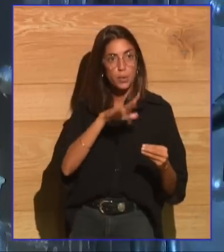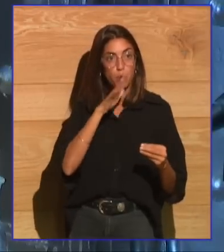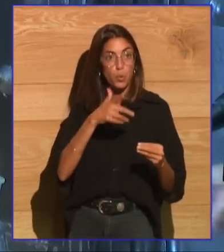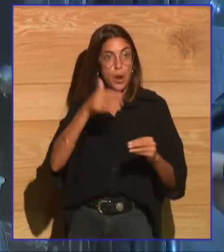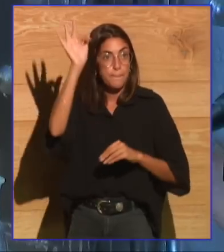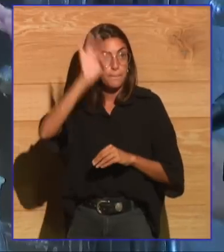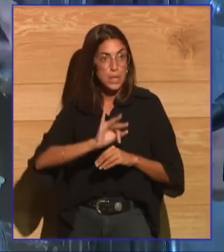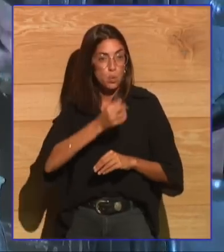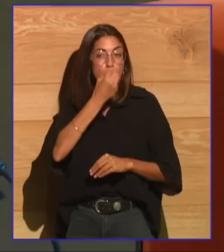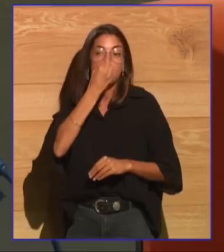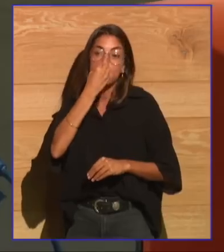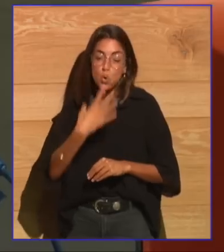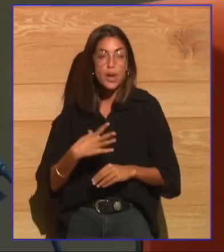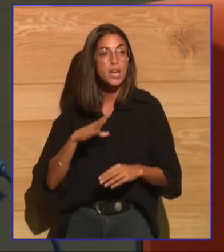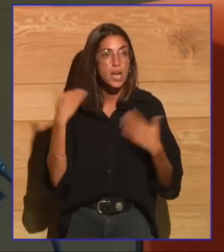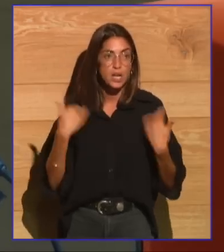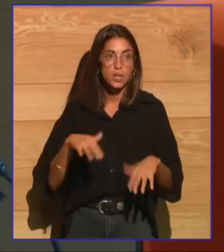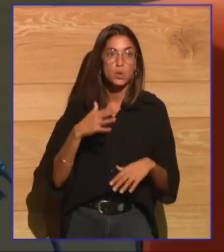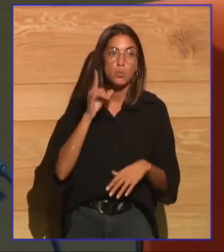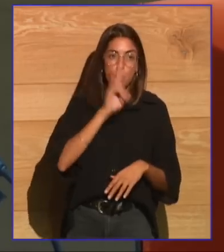no no no